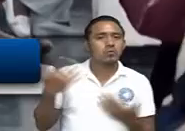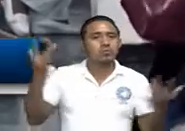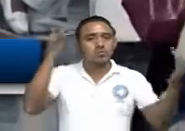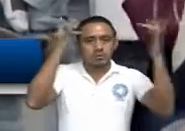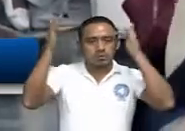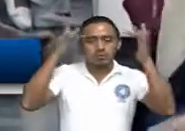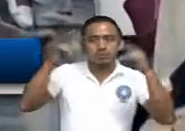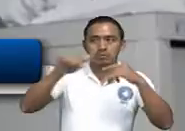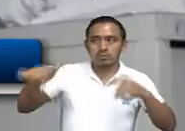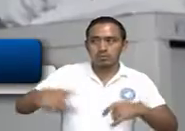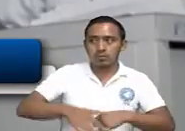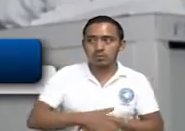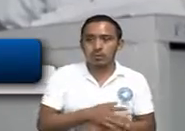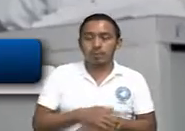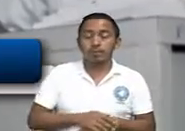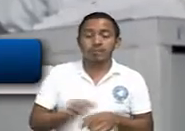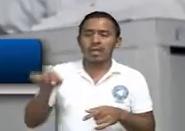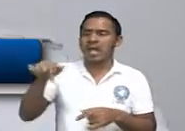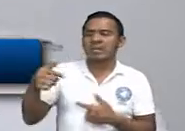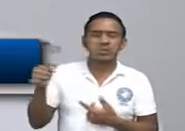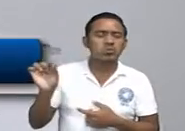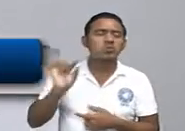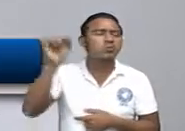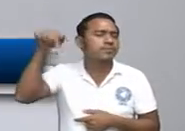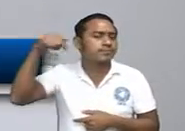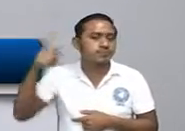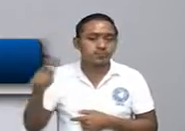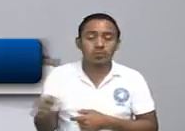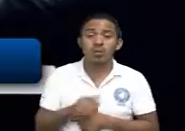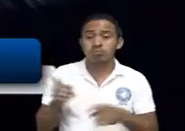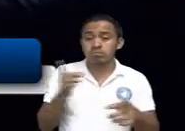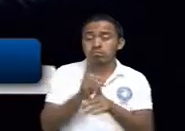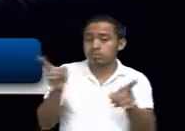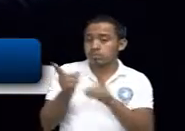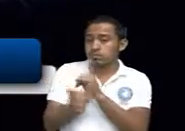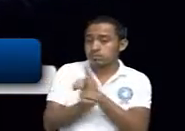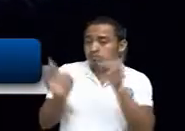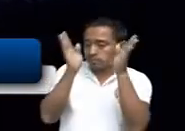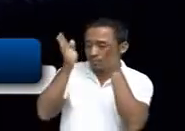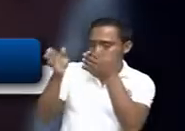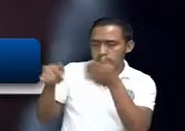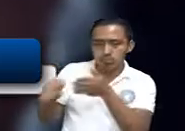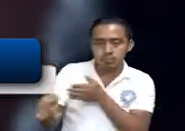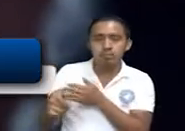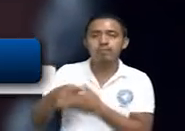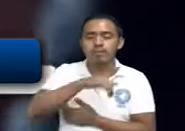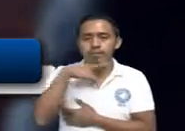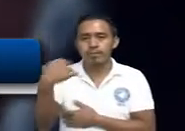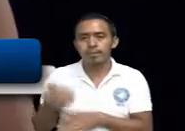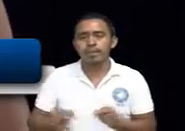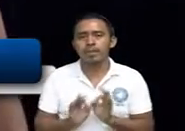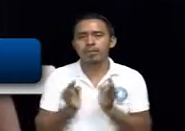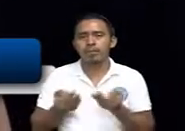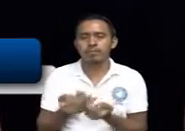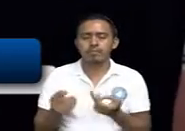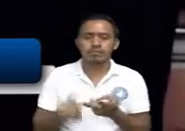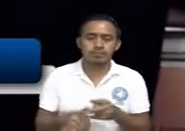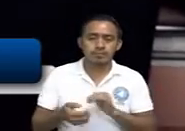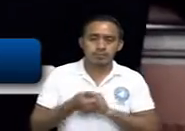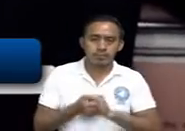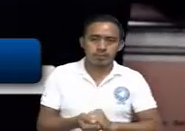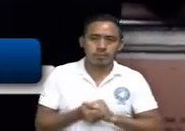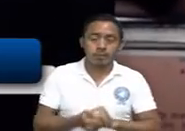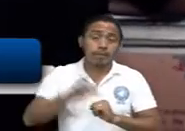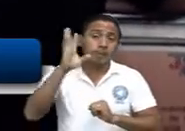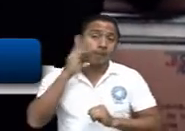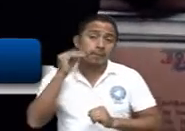vez de evitar el tema o minimizarlo, debemos enfrentarlo como familia. Si bien es cierto, la familia, los amigos no son los